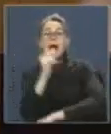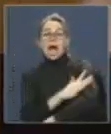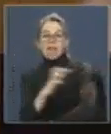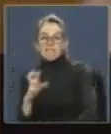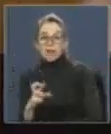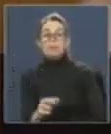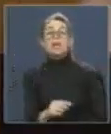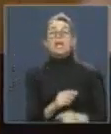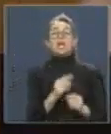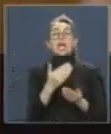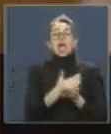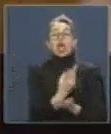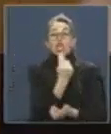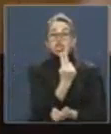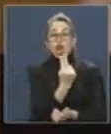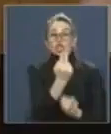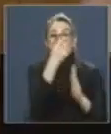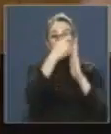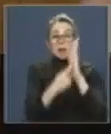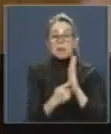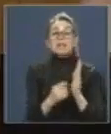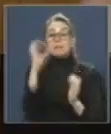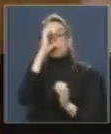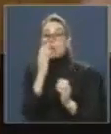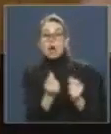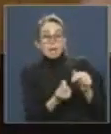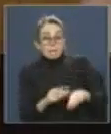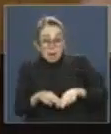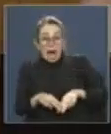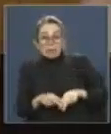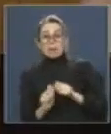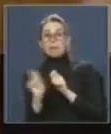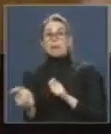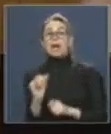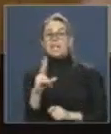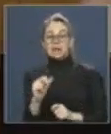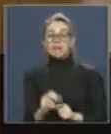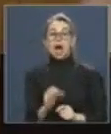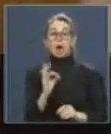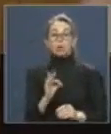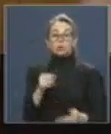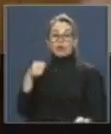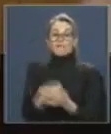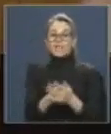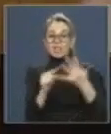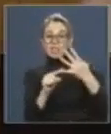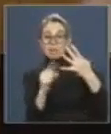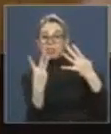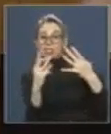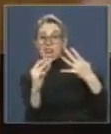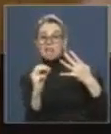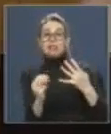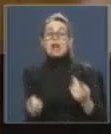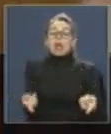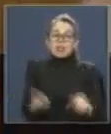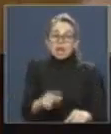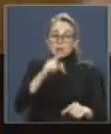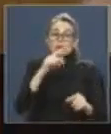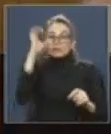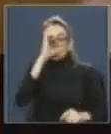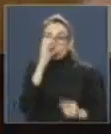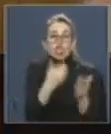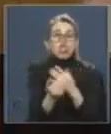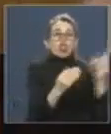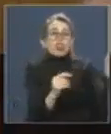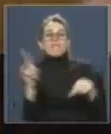para llegar nuevamente a fin de mes y vuelta a comenzar a buscar las lucas para pagar los sueldos en un